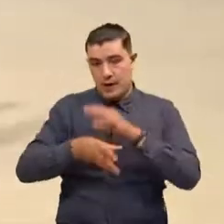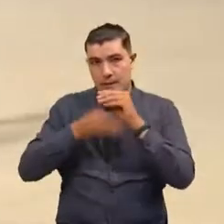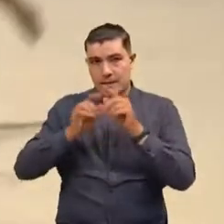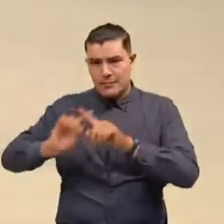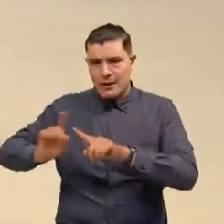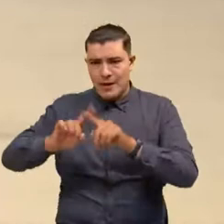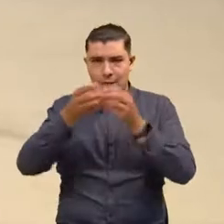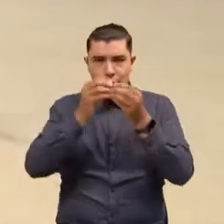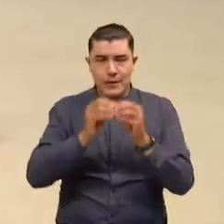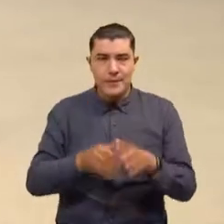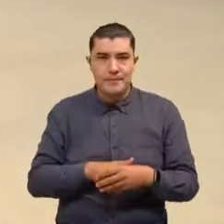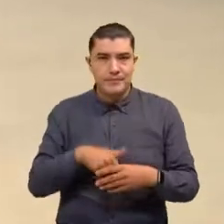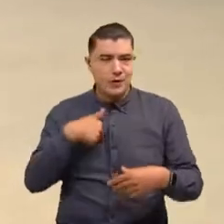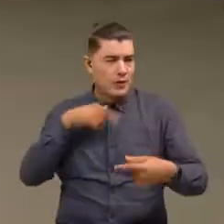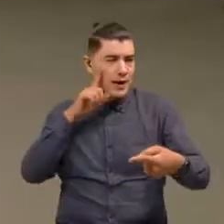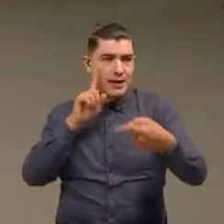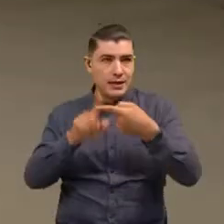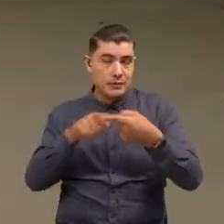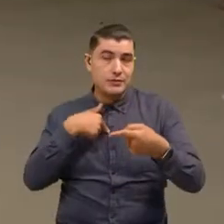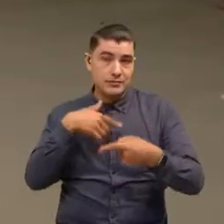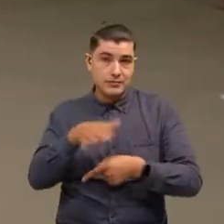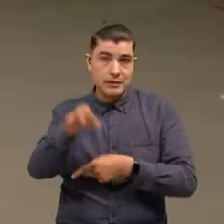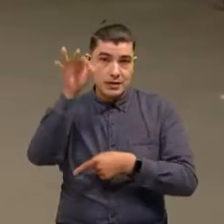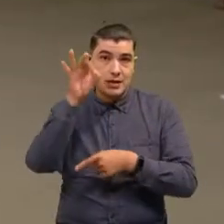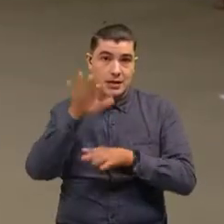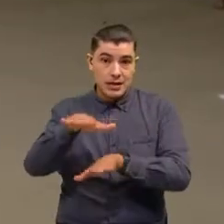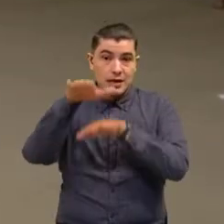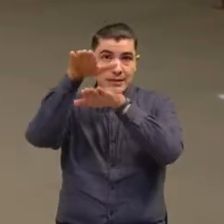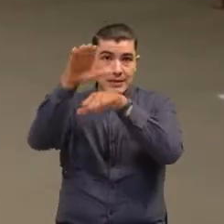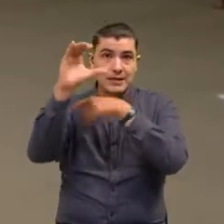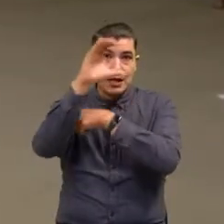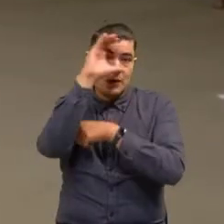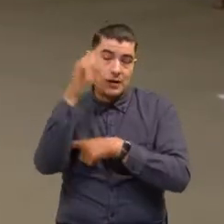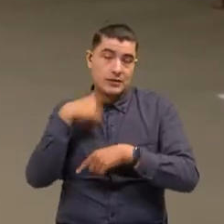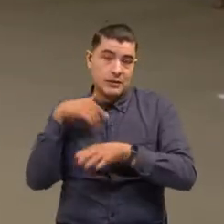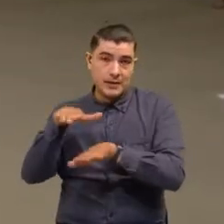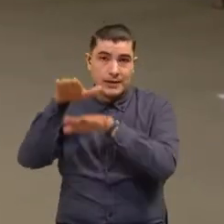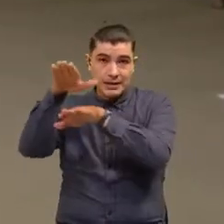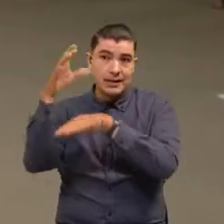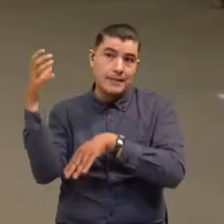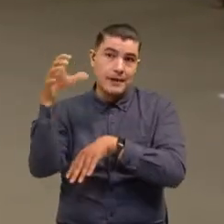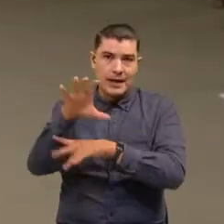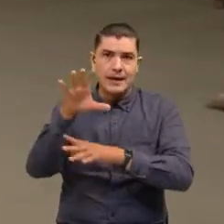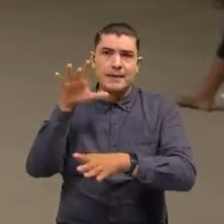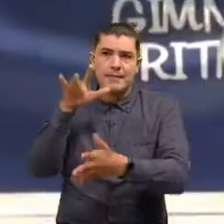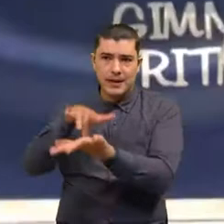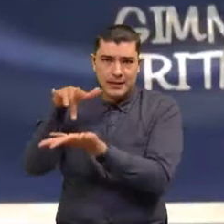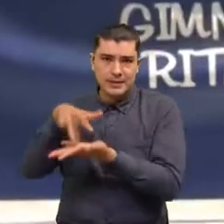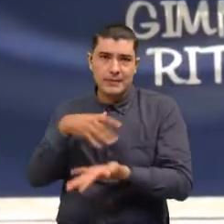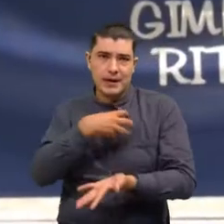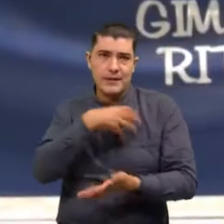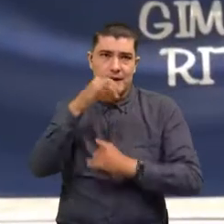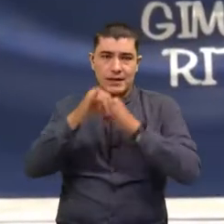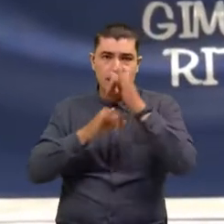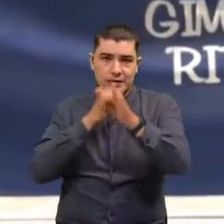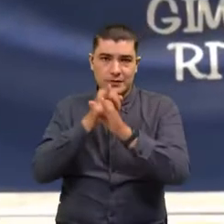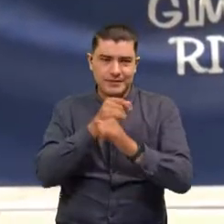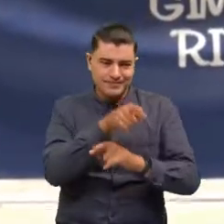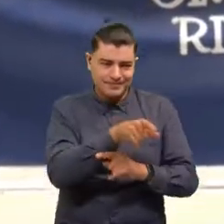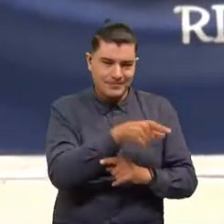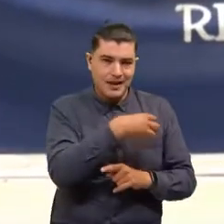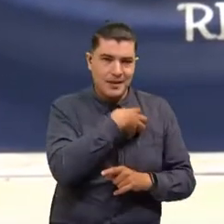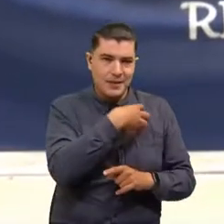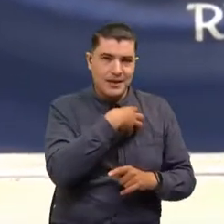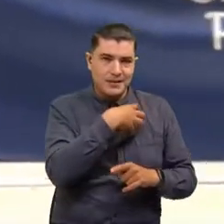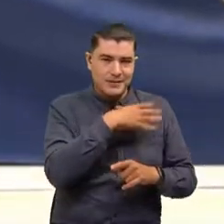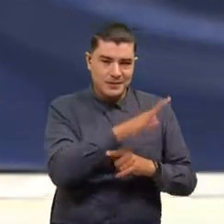Mi meta es ser selección Colombia y representar a mi país en competencias internacionales. El evento en territorio boyacense